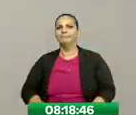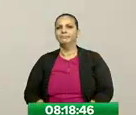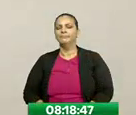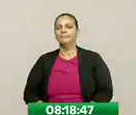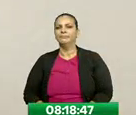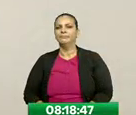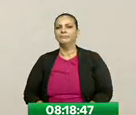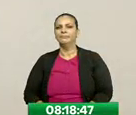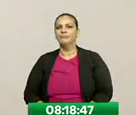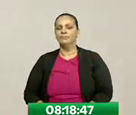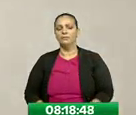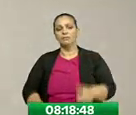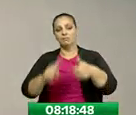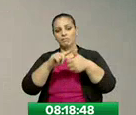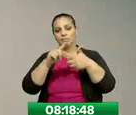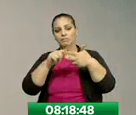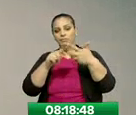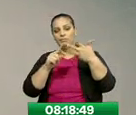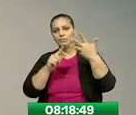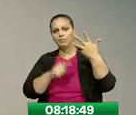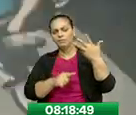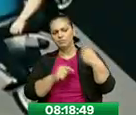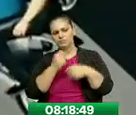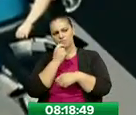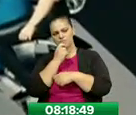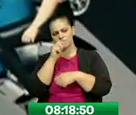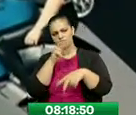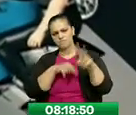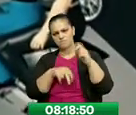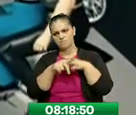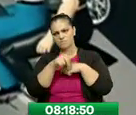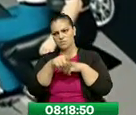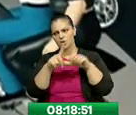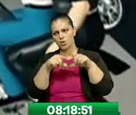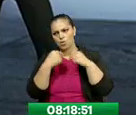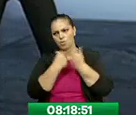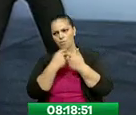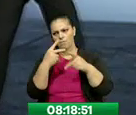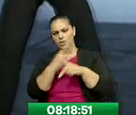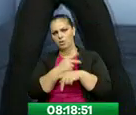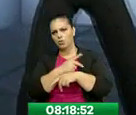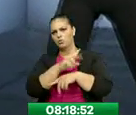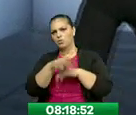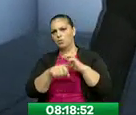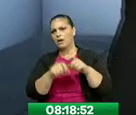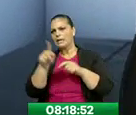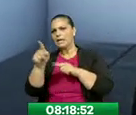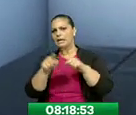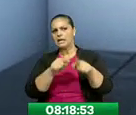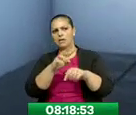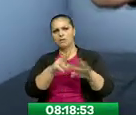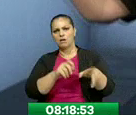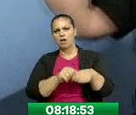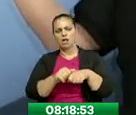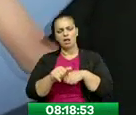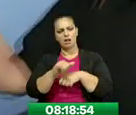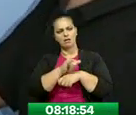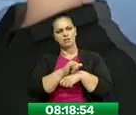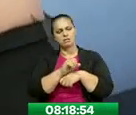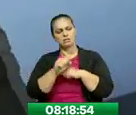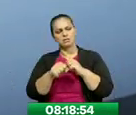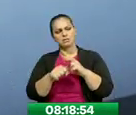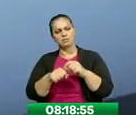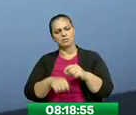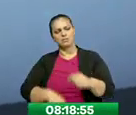Entre las pericias están identificar si son los mismos que han participado en los múltiples hechos delictivos registrados en los últimos 3 días en la